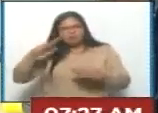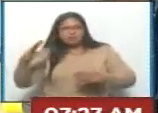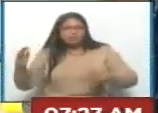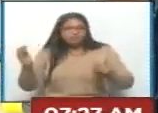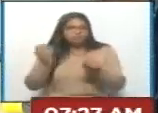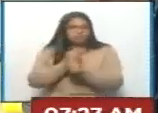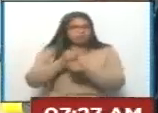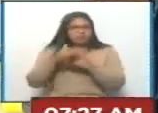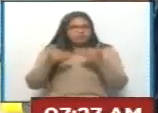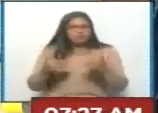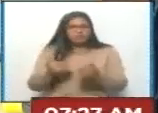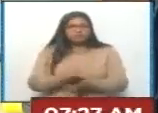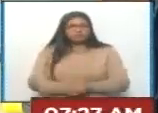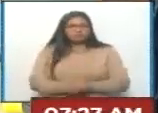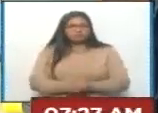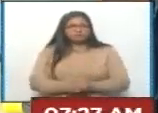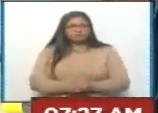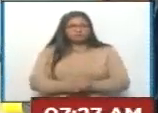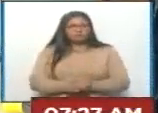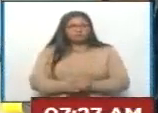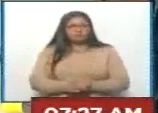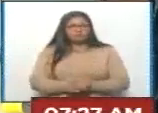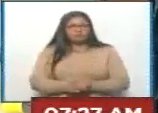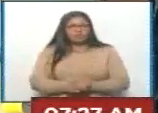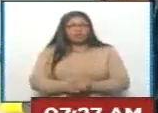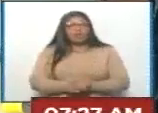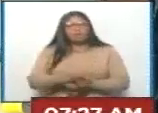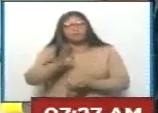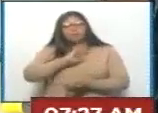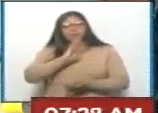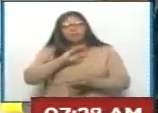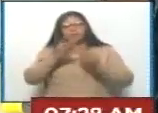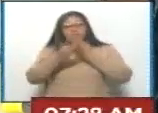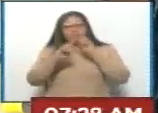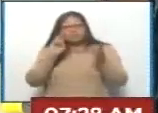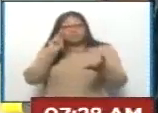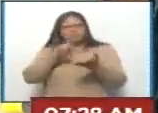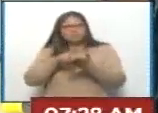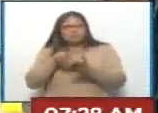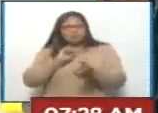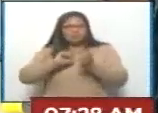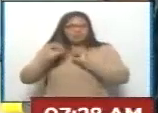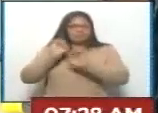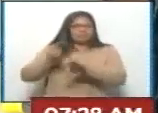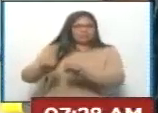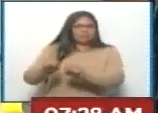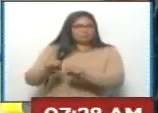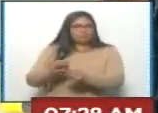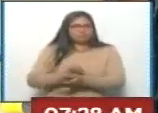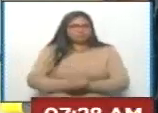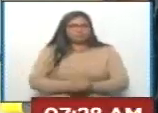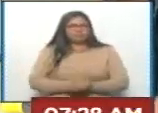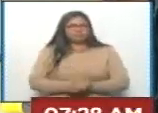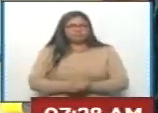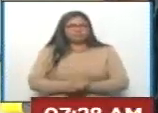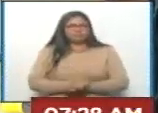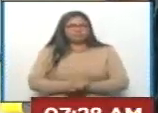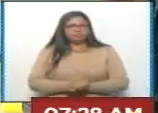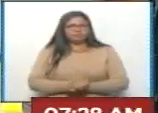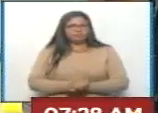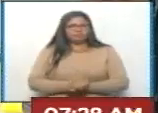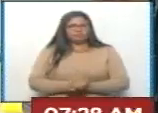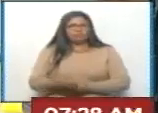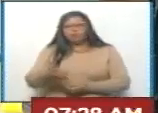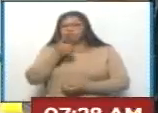banderas de la democracia participativa, del antiimperialismo, de la lucha por